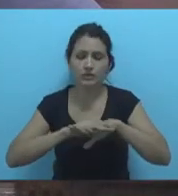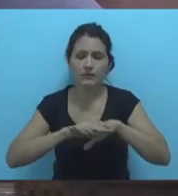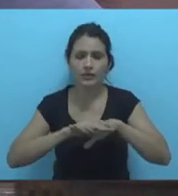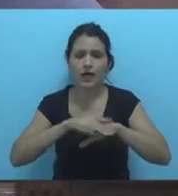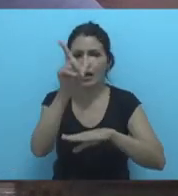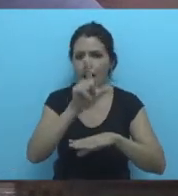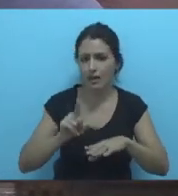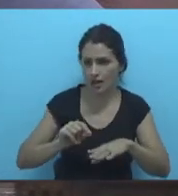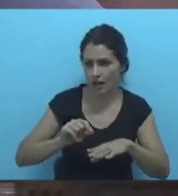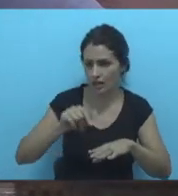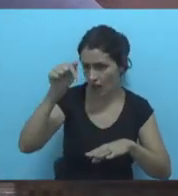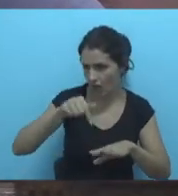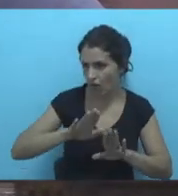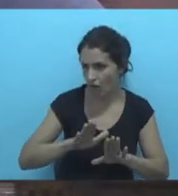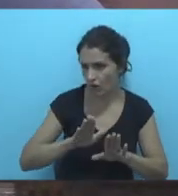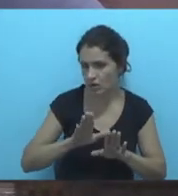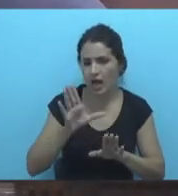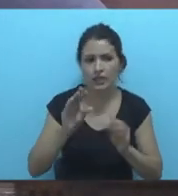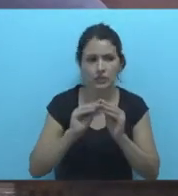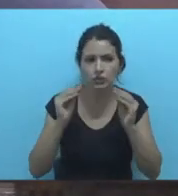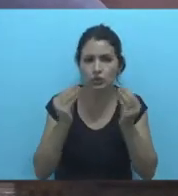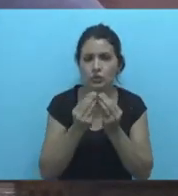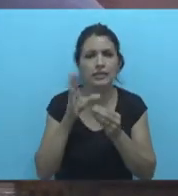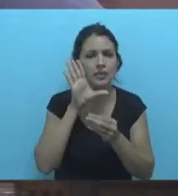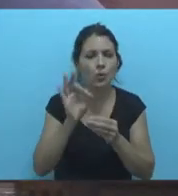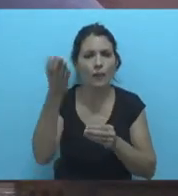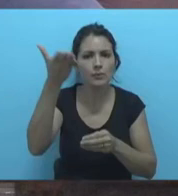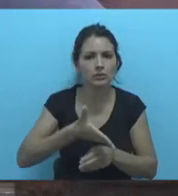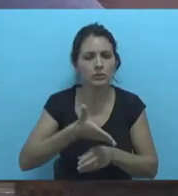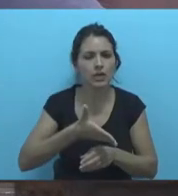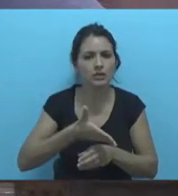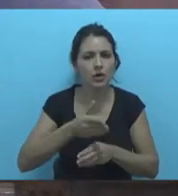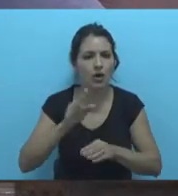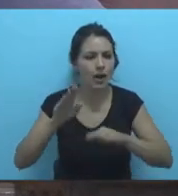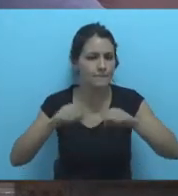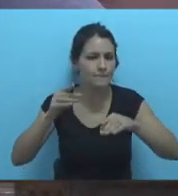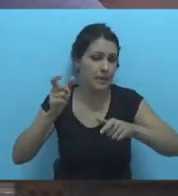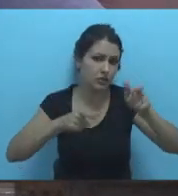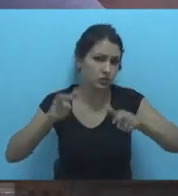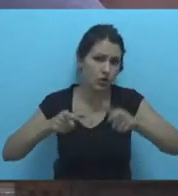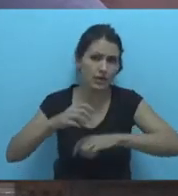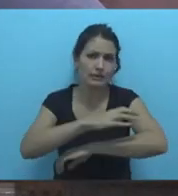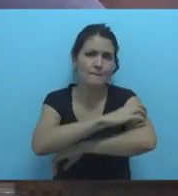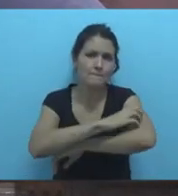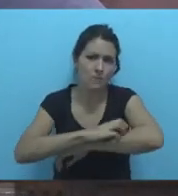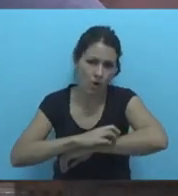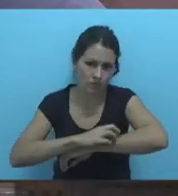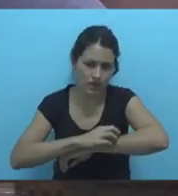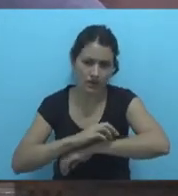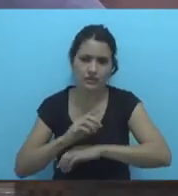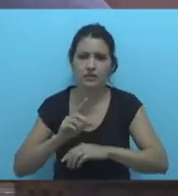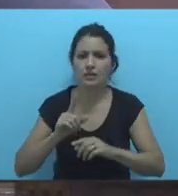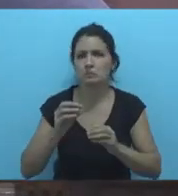de hoy tenga prácticamente 50% todavía de su población bajo la línea de la pobreza y que un gran porcentaje de la